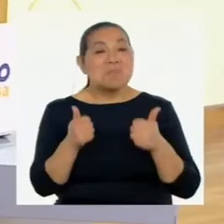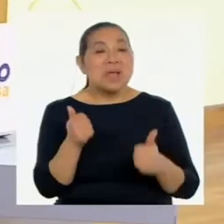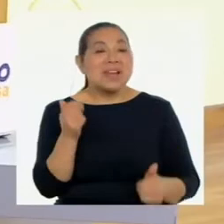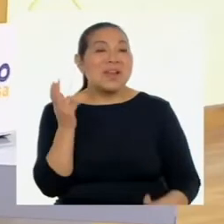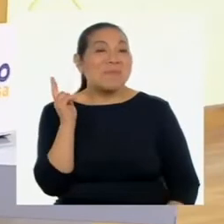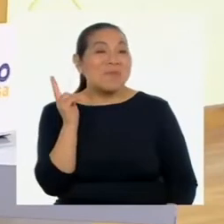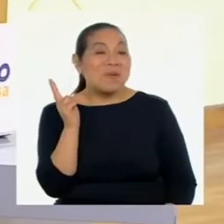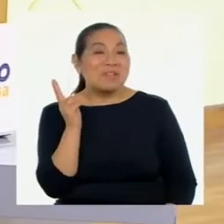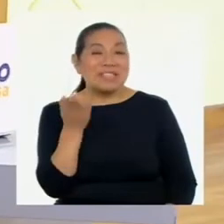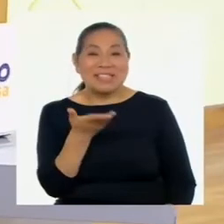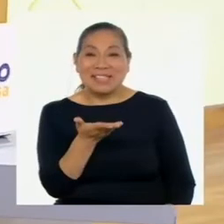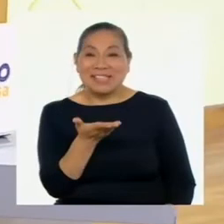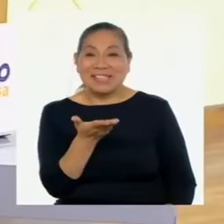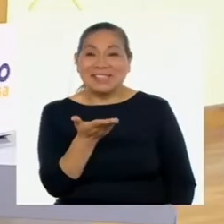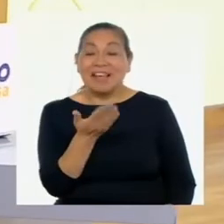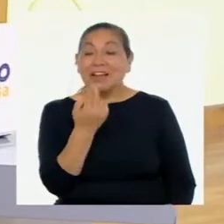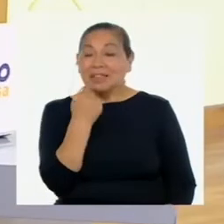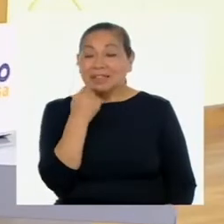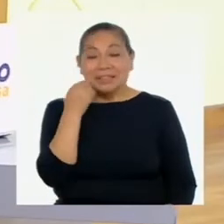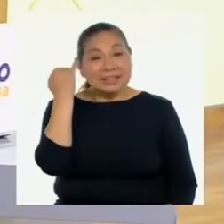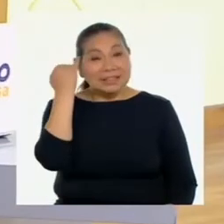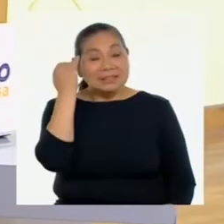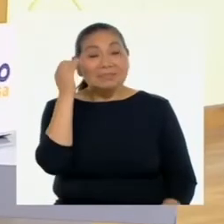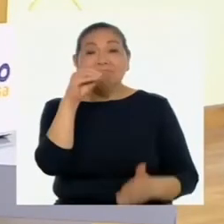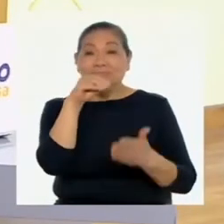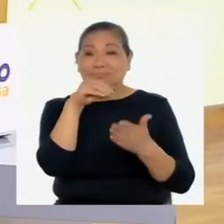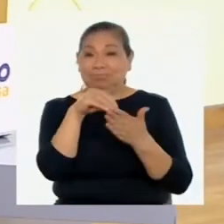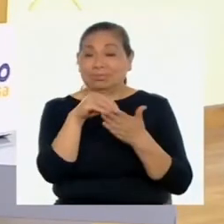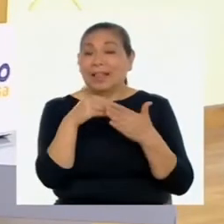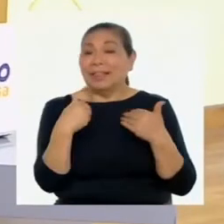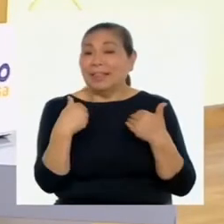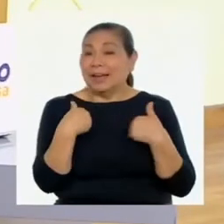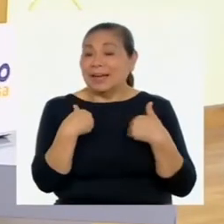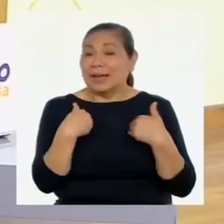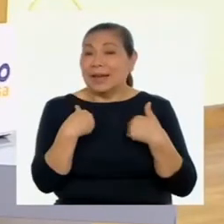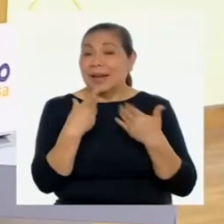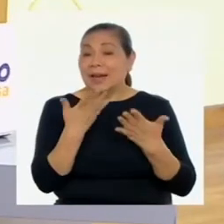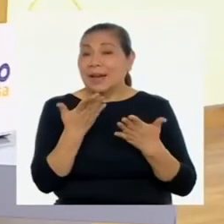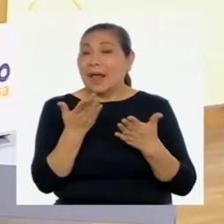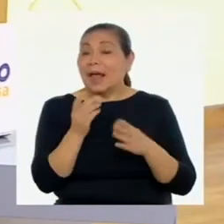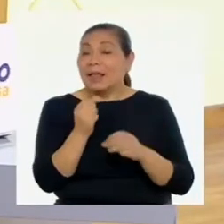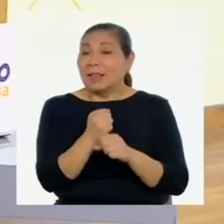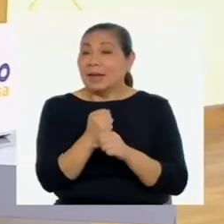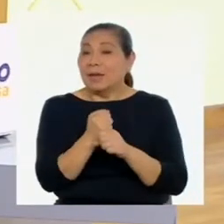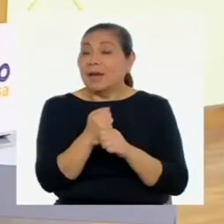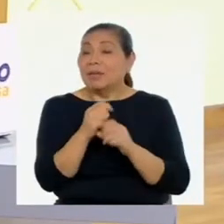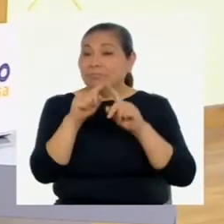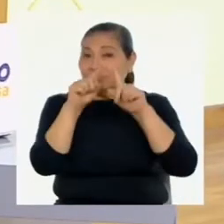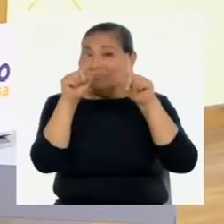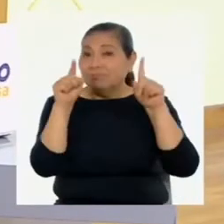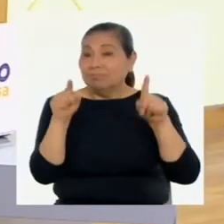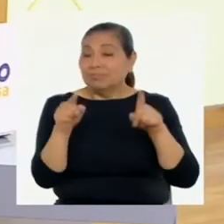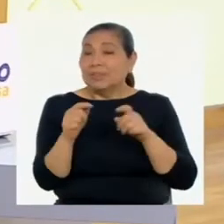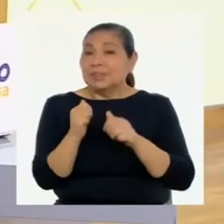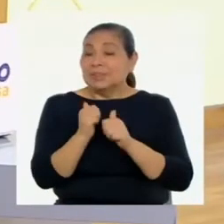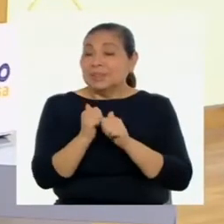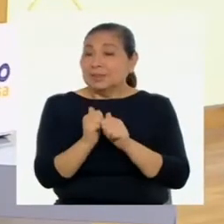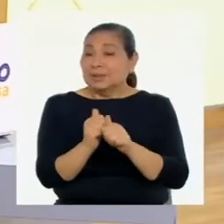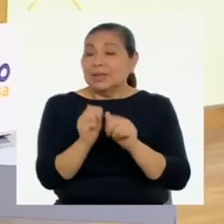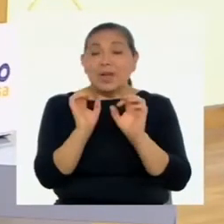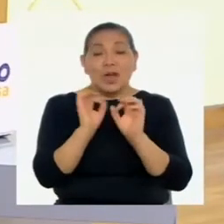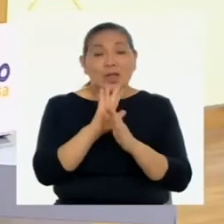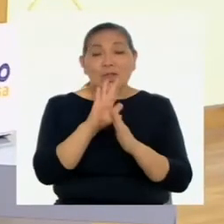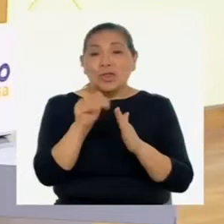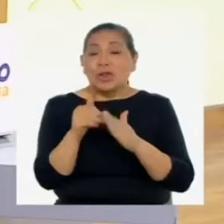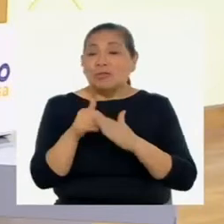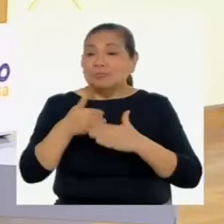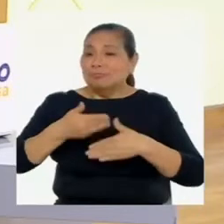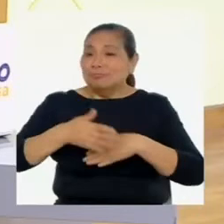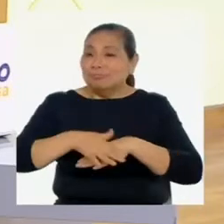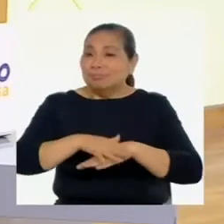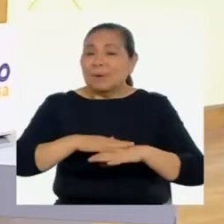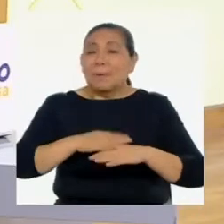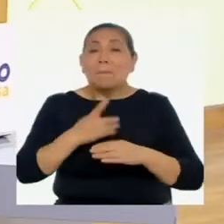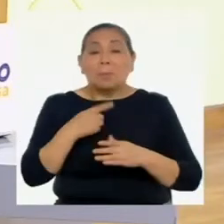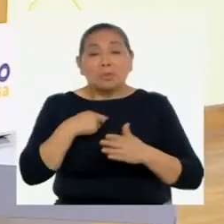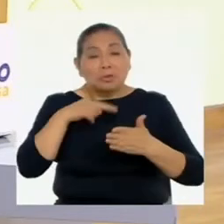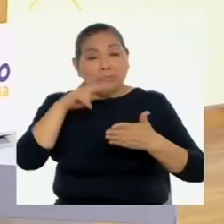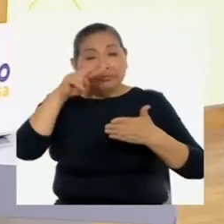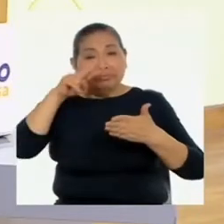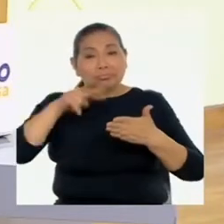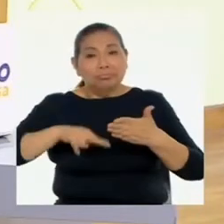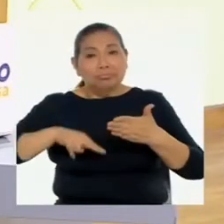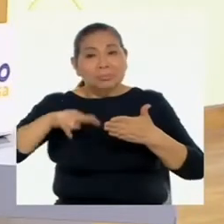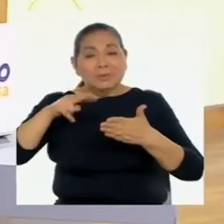Bueno, profesora, ahora que vimos los criterios que debemos tener en cuenta al elaborar nuestro afiche y que nos acompañarán todo este proceso,